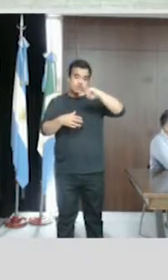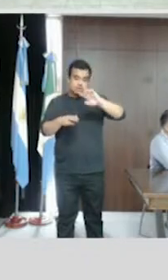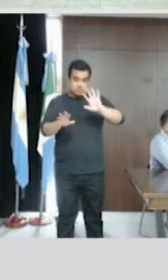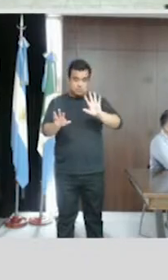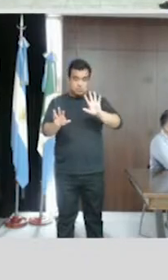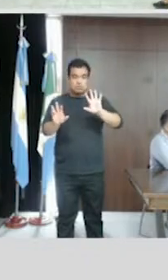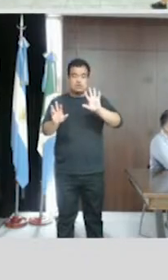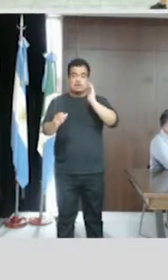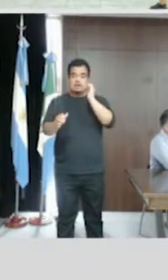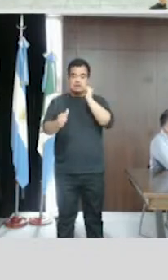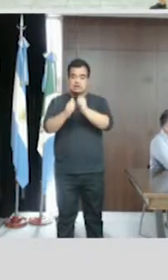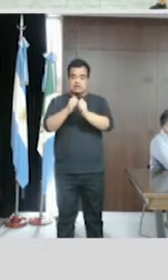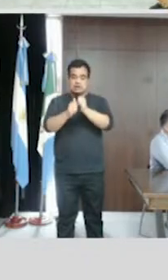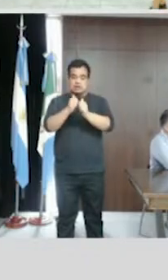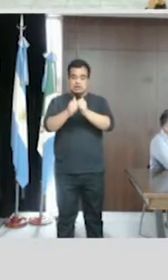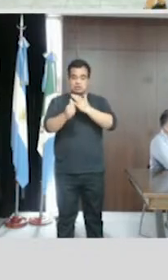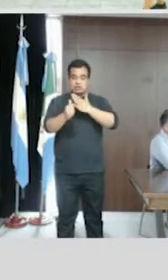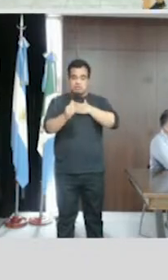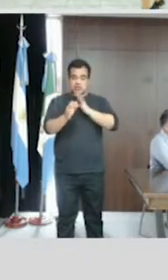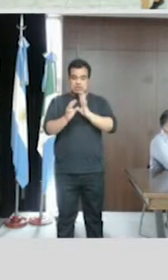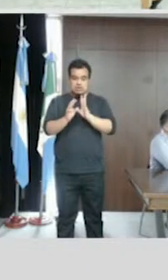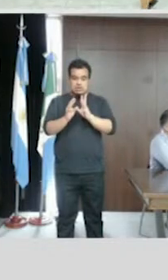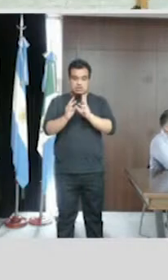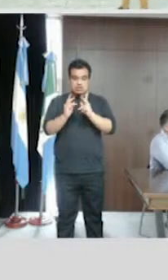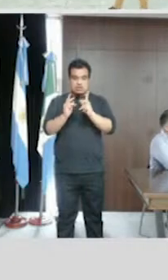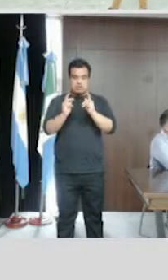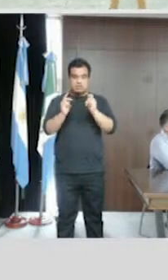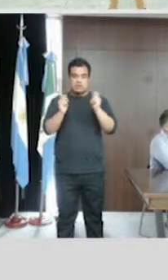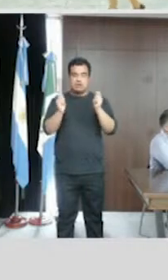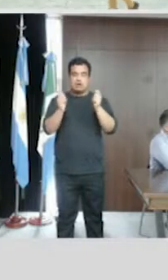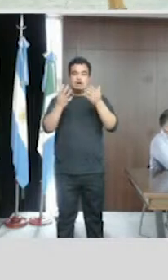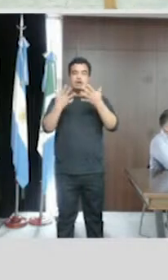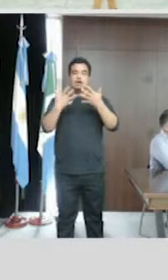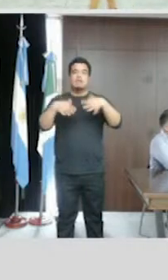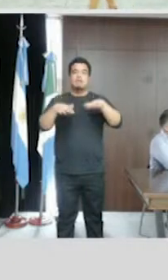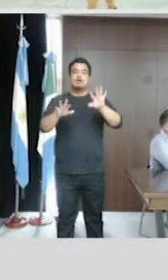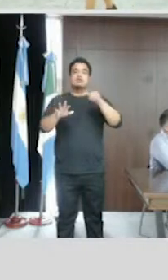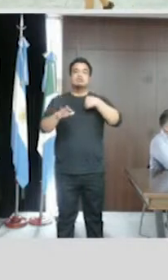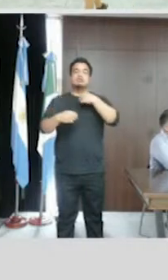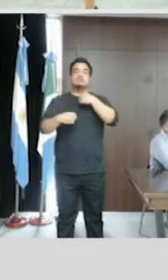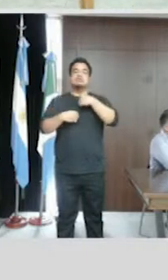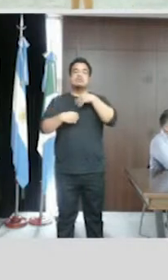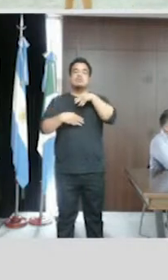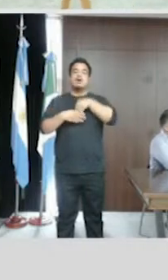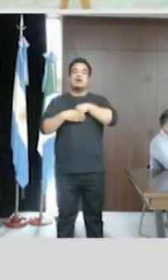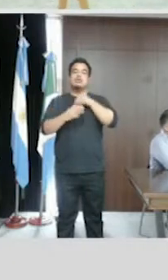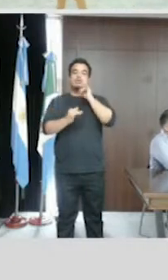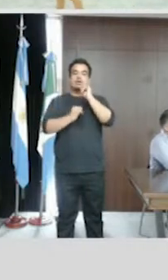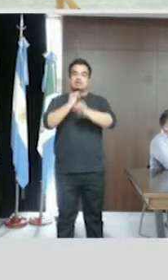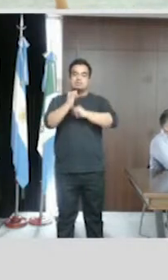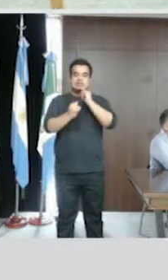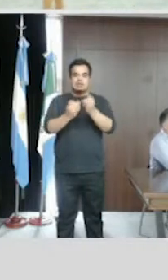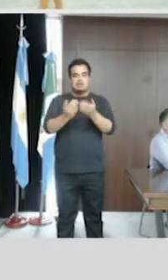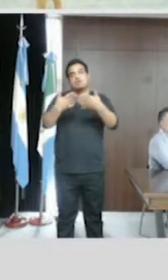de mi historia en este mundo, quizás pueda expresar lo que sienta, quizás pueda decirle a un otro